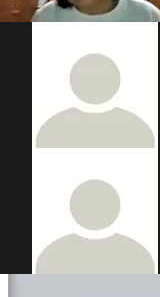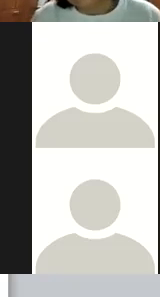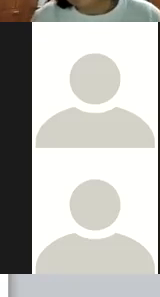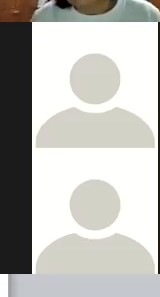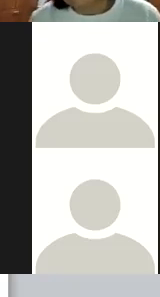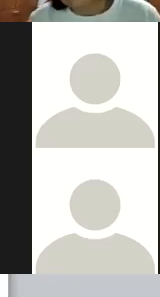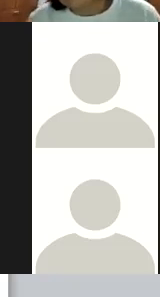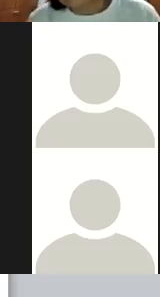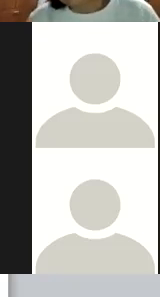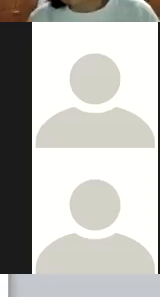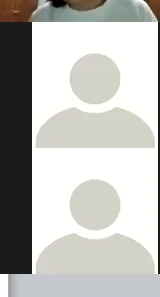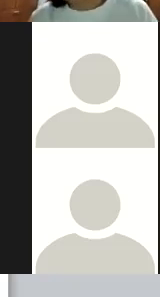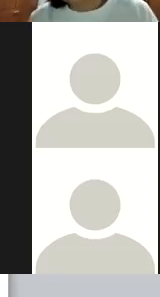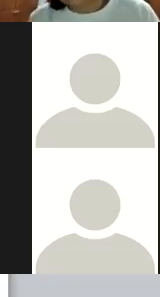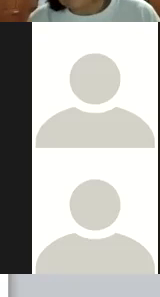las prácticas seguras